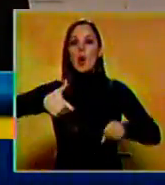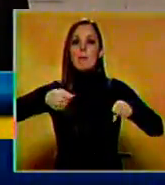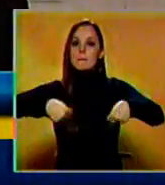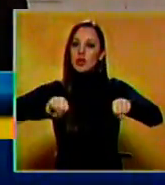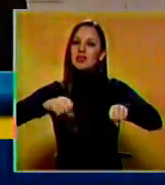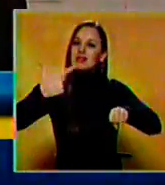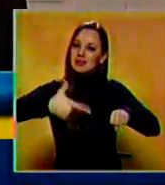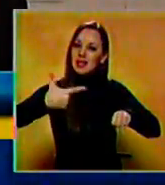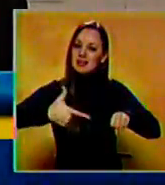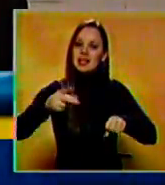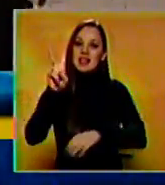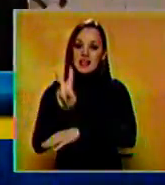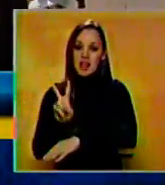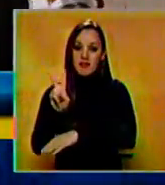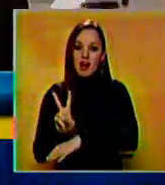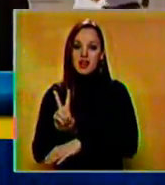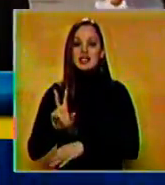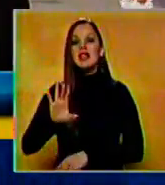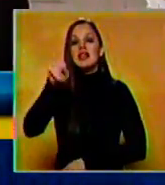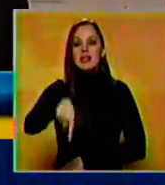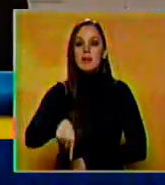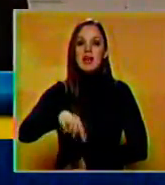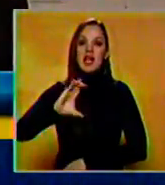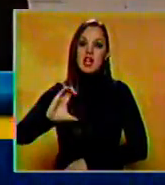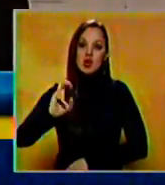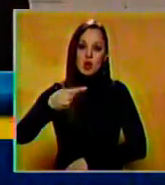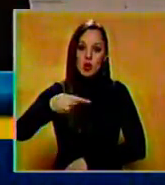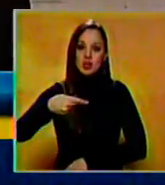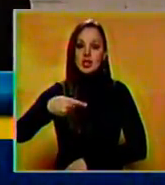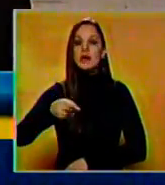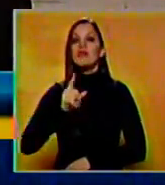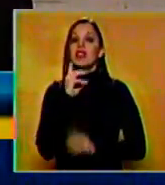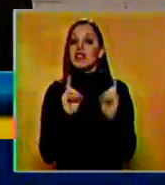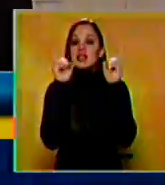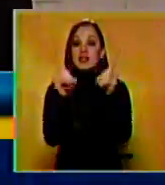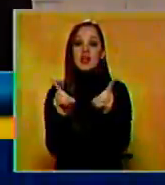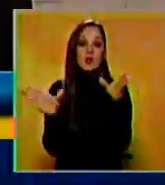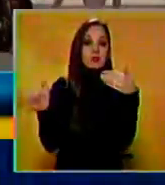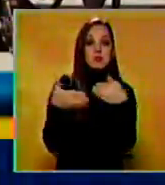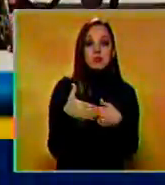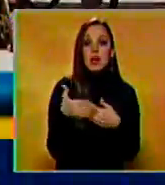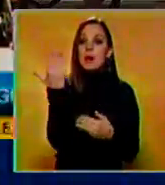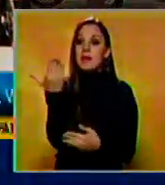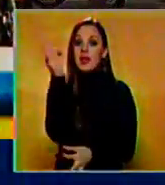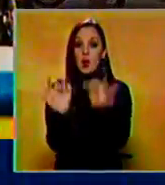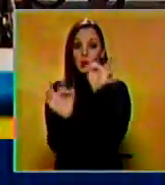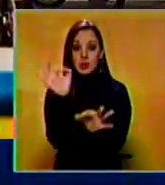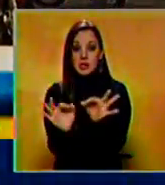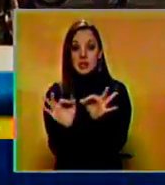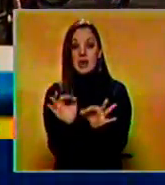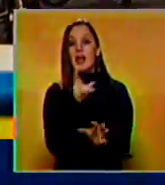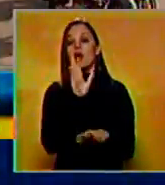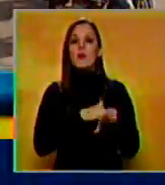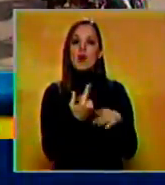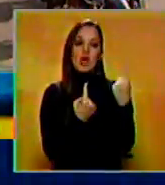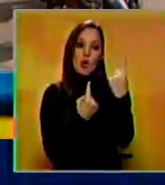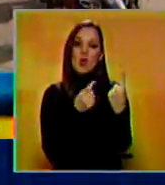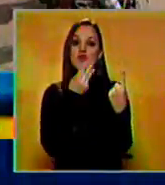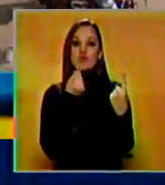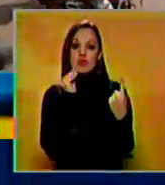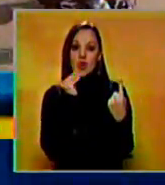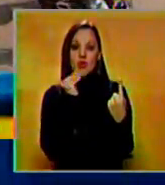de mototaxi del Valle y coche decidieron trancar la avenida Intercomunal para exigir justicia por la muerte de uno de sus